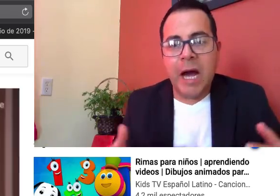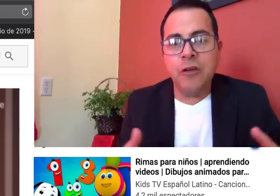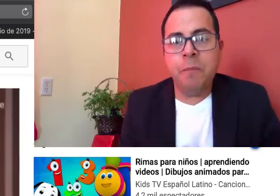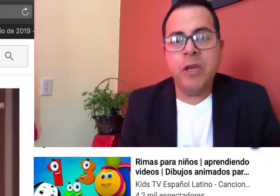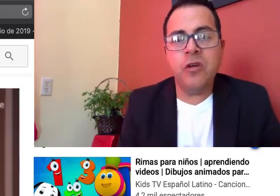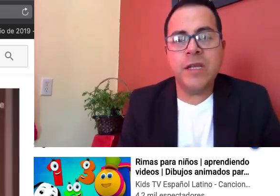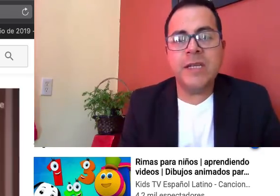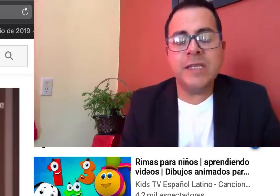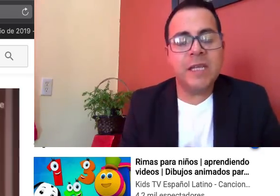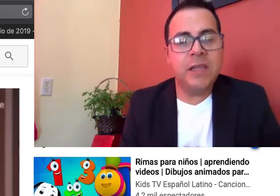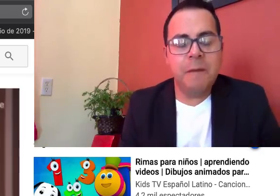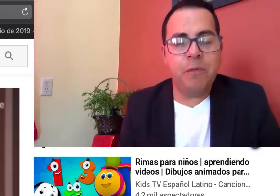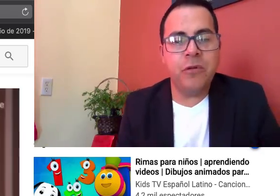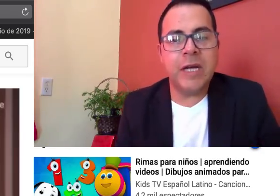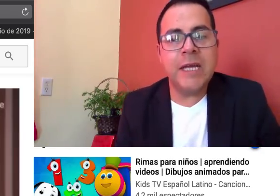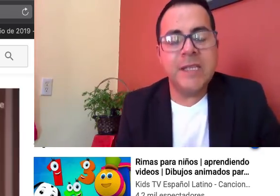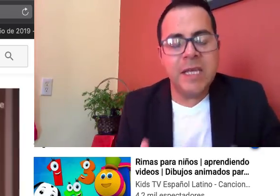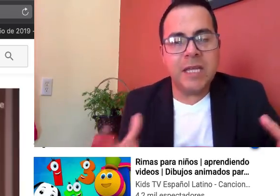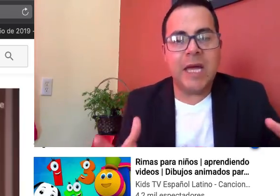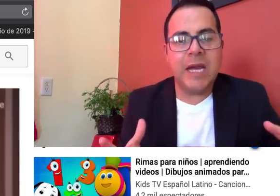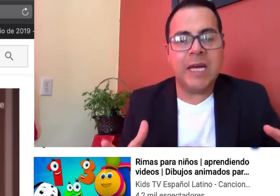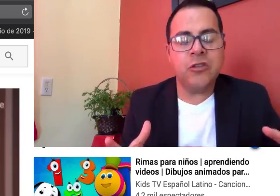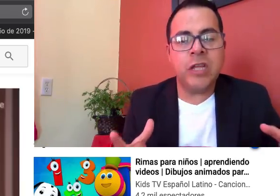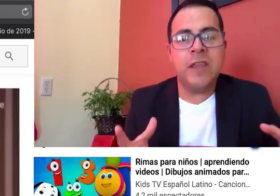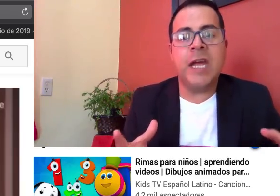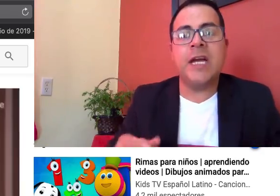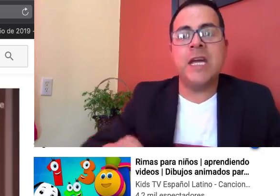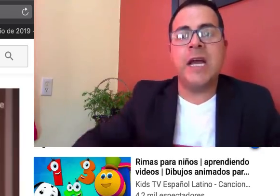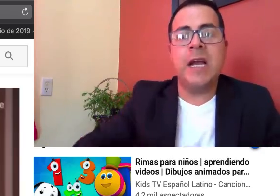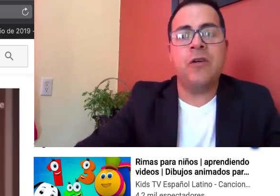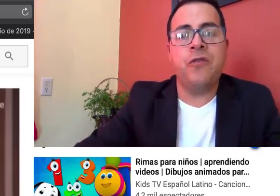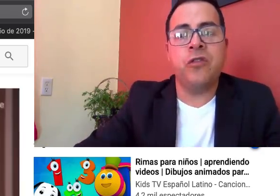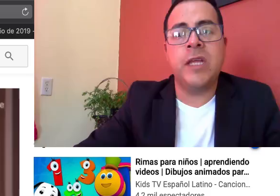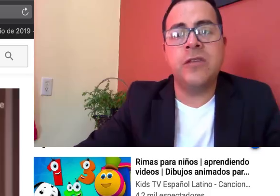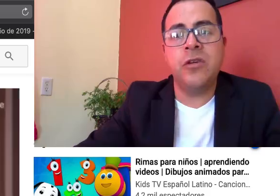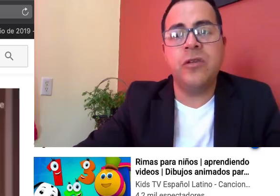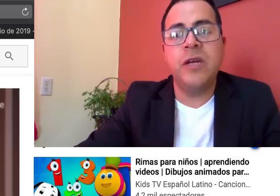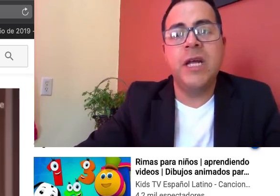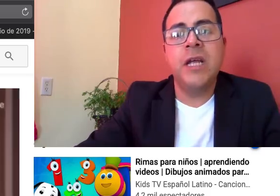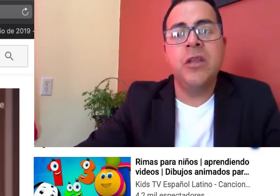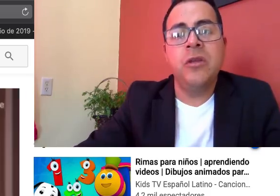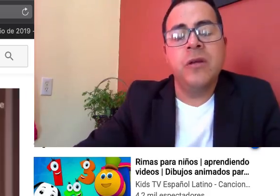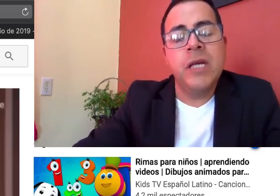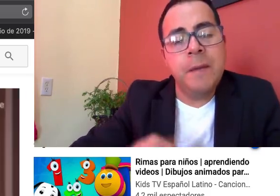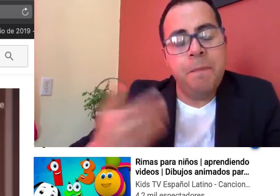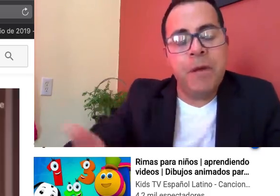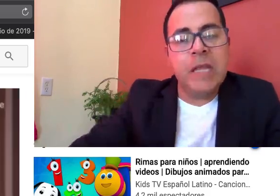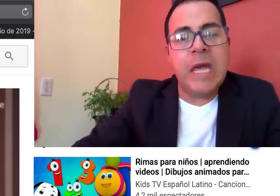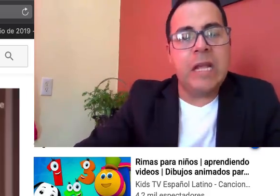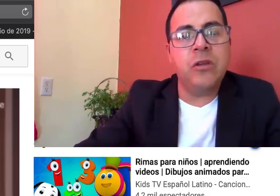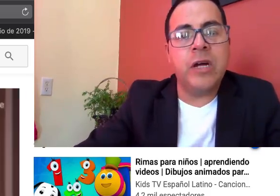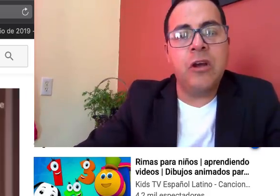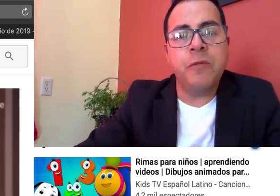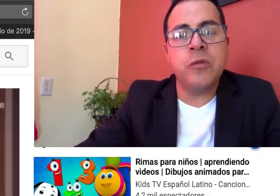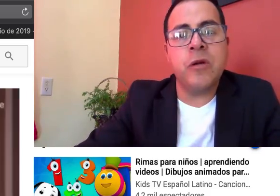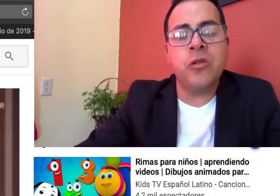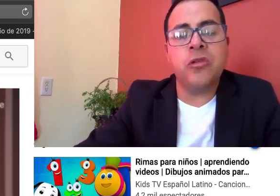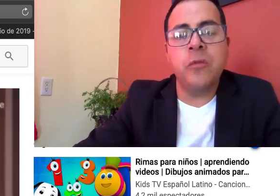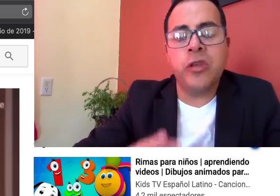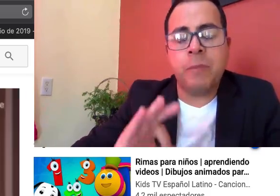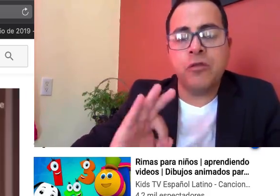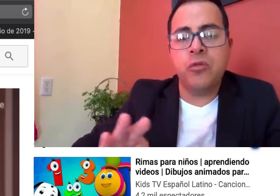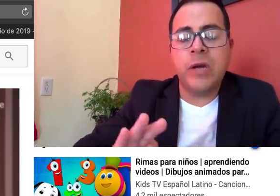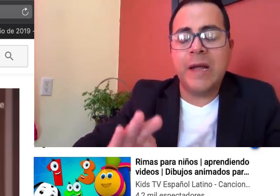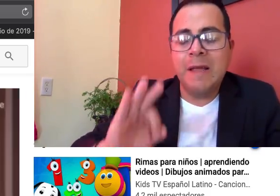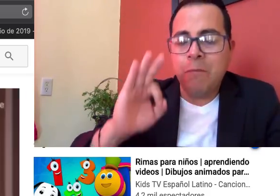vemos que hay opiniones de este tipo que incitan a que esto tendría que llegar a la confrontación y pidiendo que López Obrador